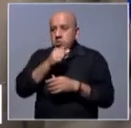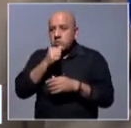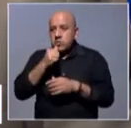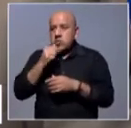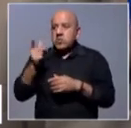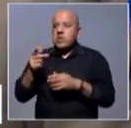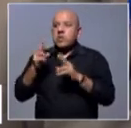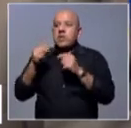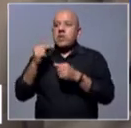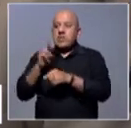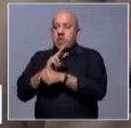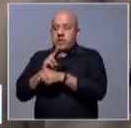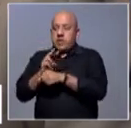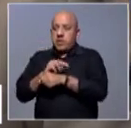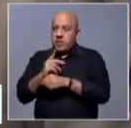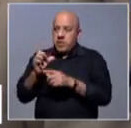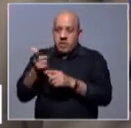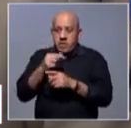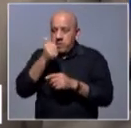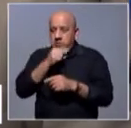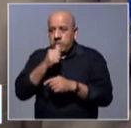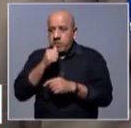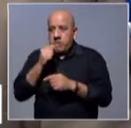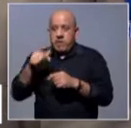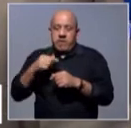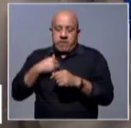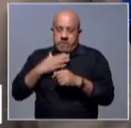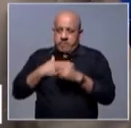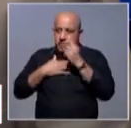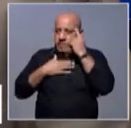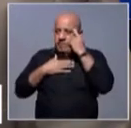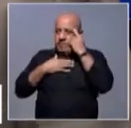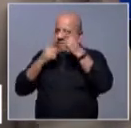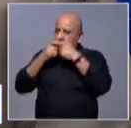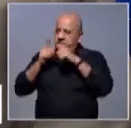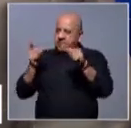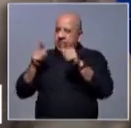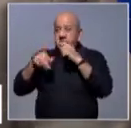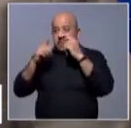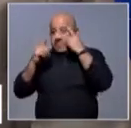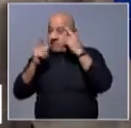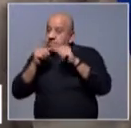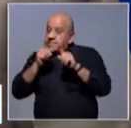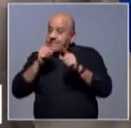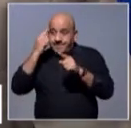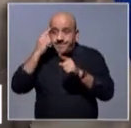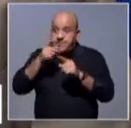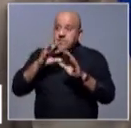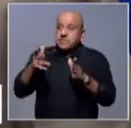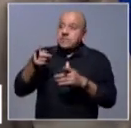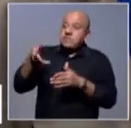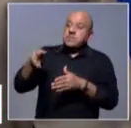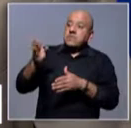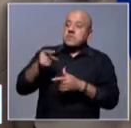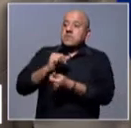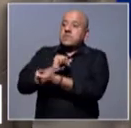problemas que tenemos en materia de seguridad pública por lo tanto allí tenemos una visión distinta a la que pueden tener aquellos que piensan que a través de